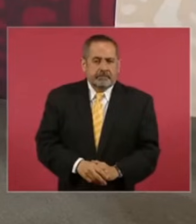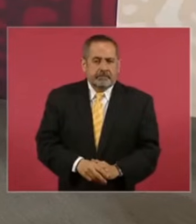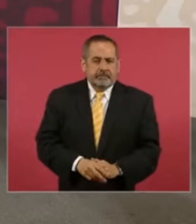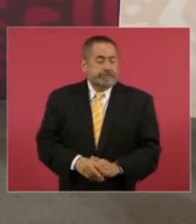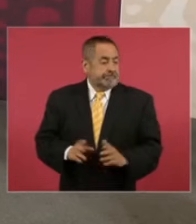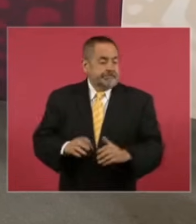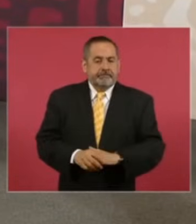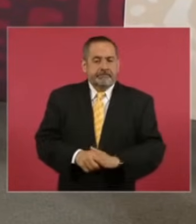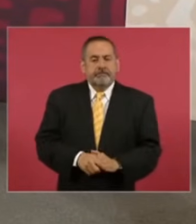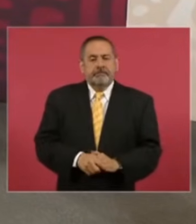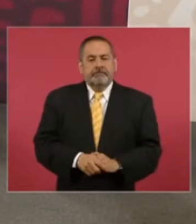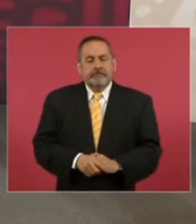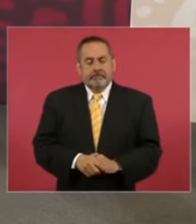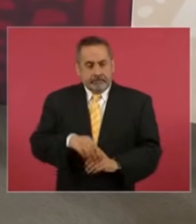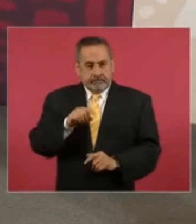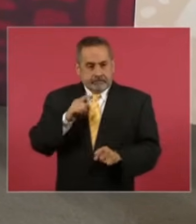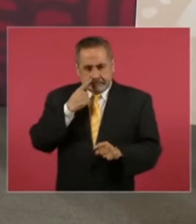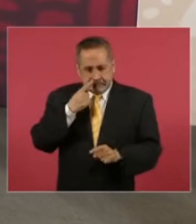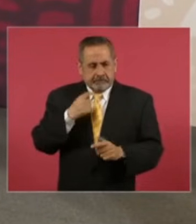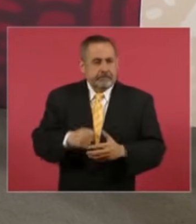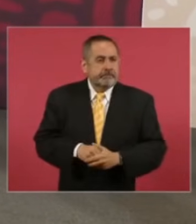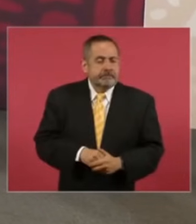Es que, fíjense,